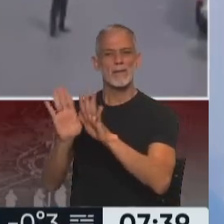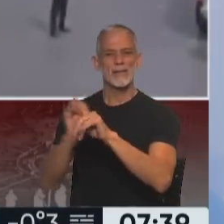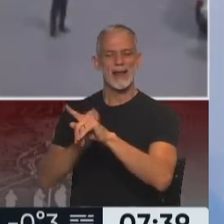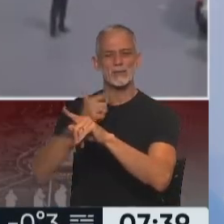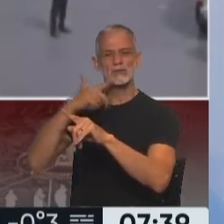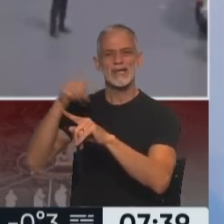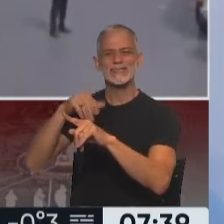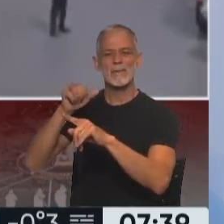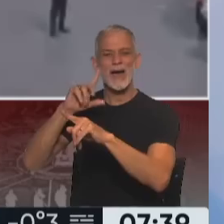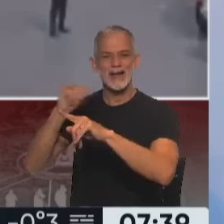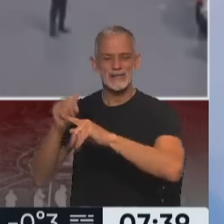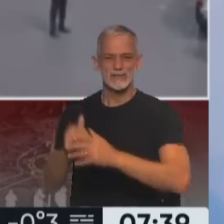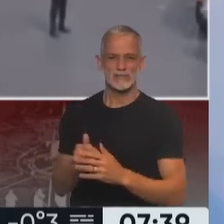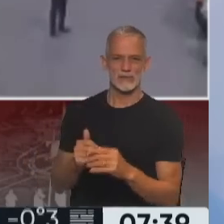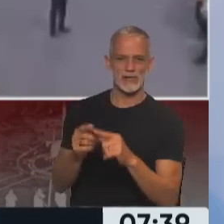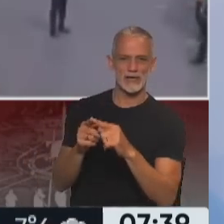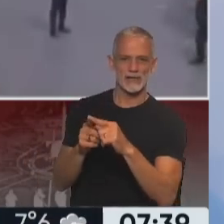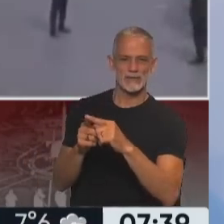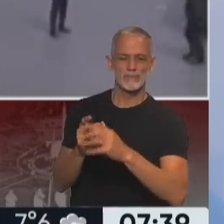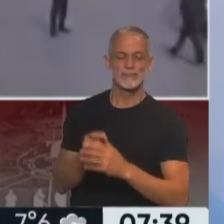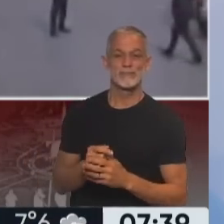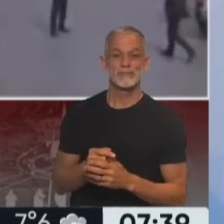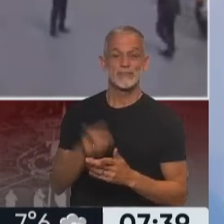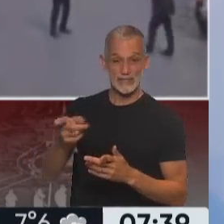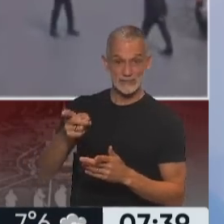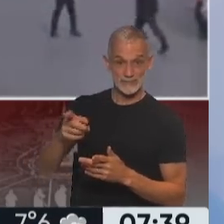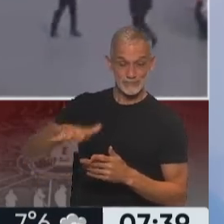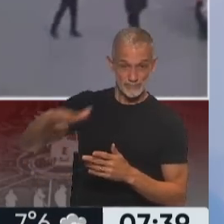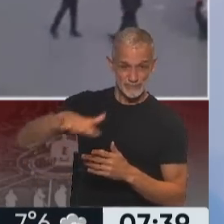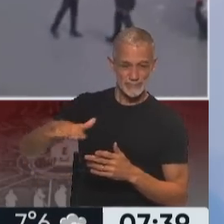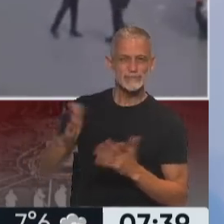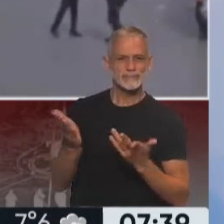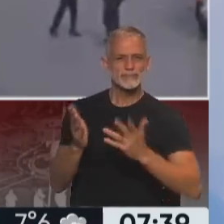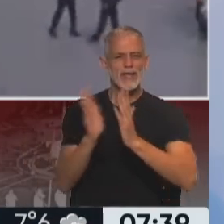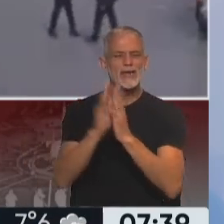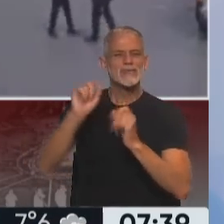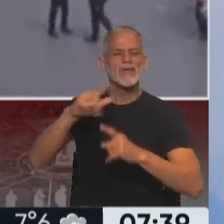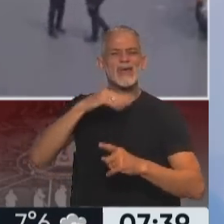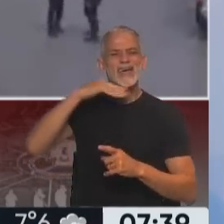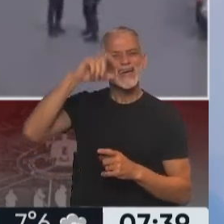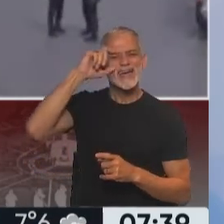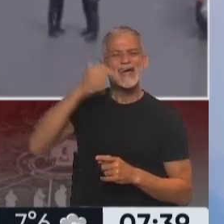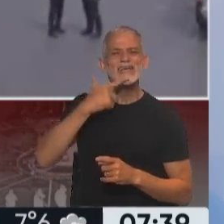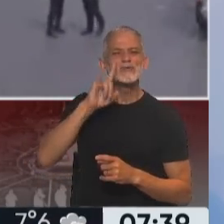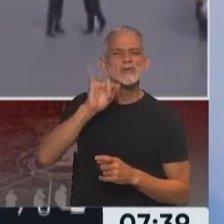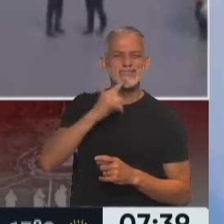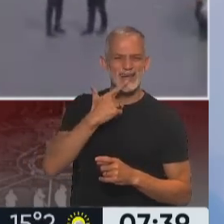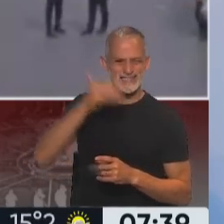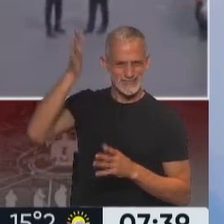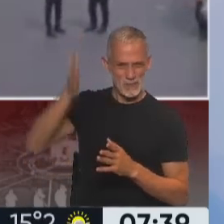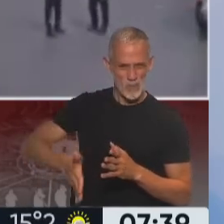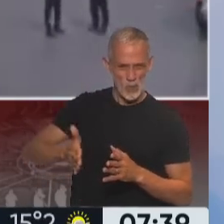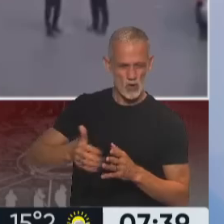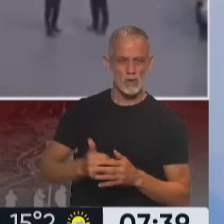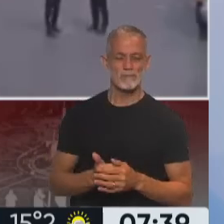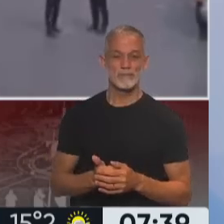en Santa Marta la Mayor. Me El protocolo parece que oficial, estaba ¿no? pasando por la iglesia de los jesuitas. Bien. Me parece que era ese muro que veíamos sobre la izquierda.